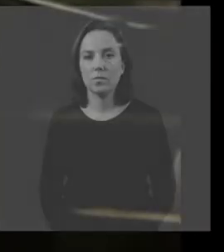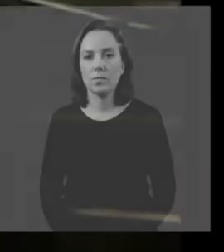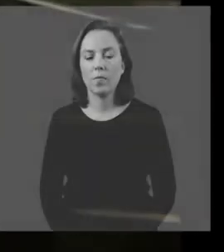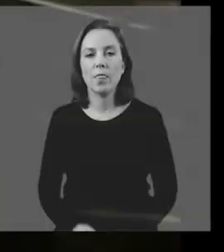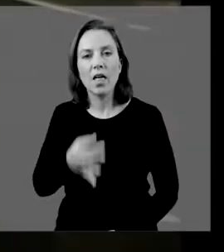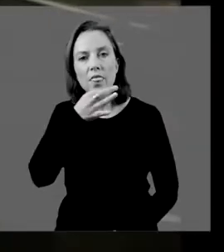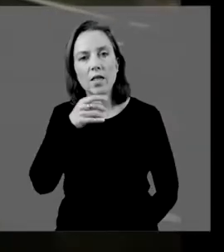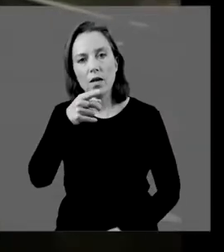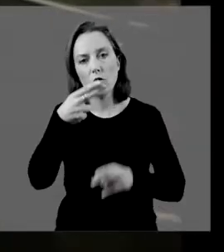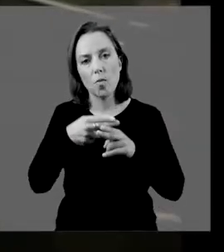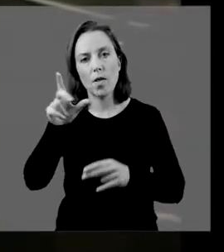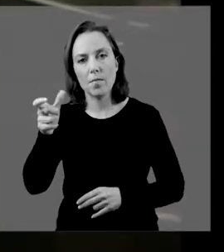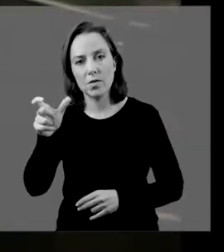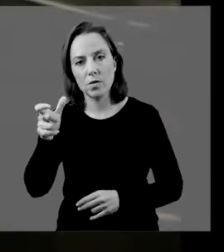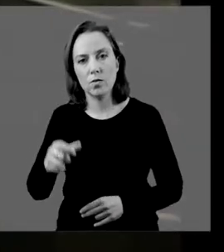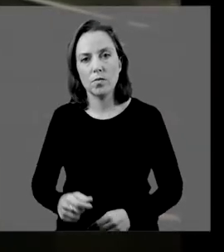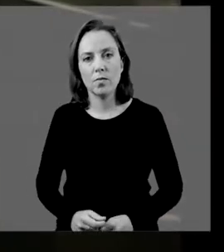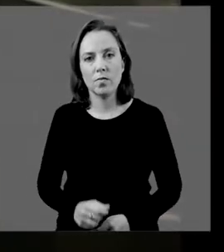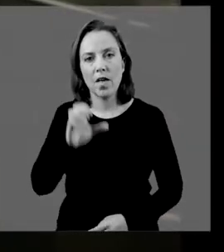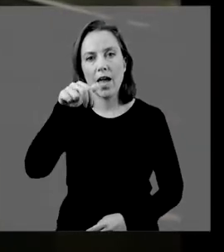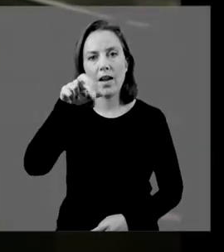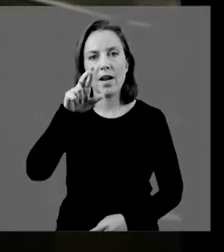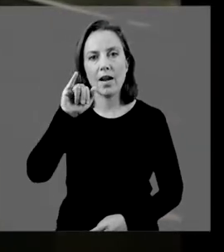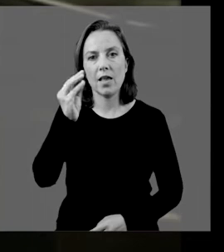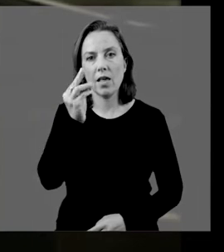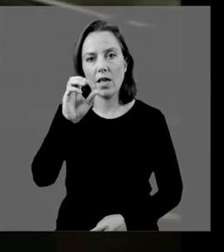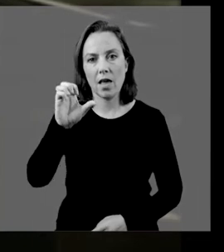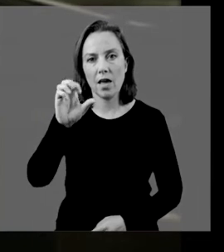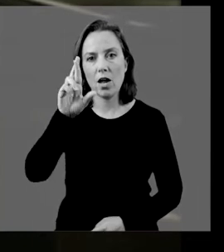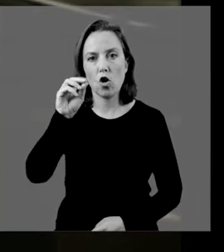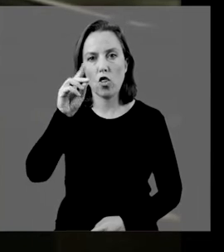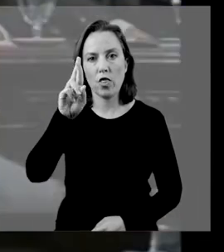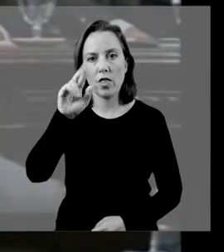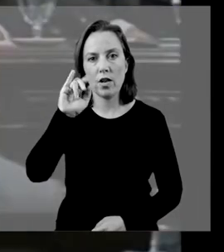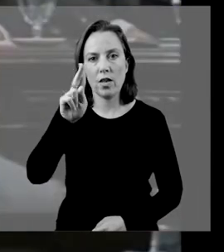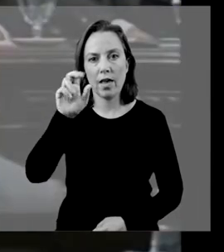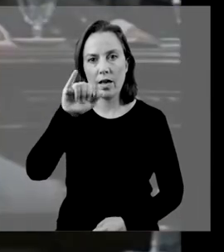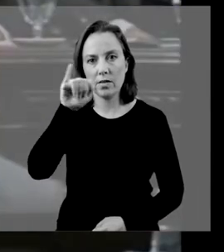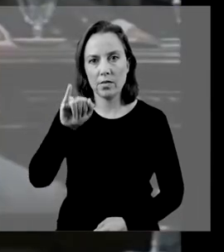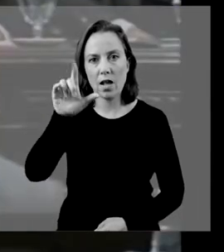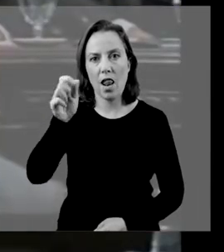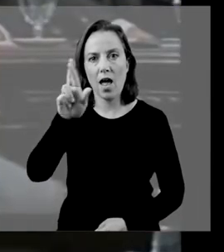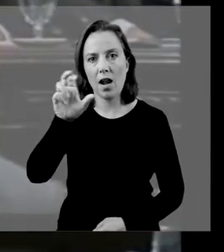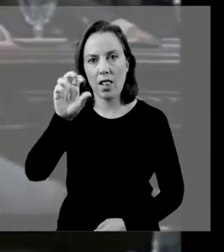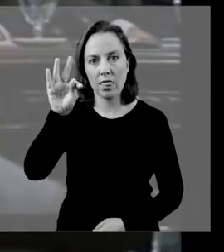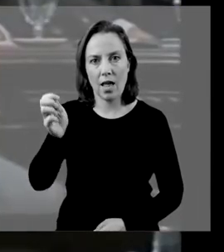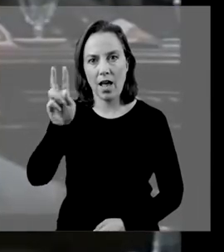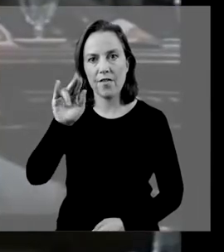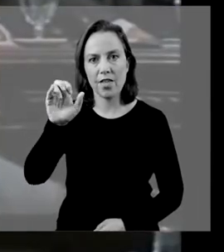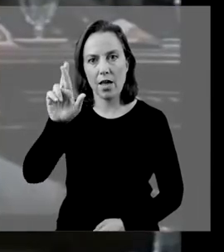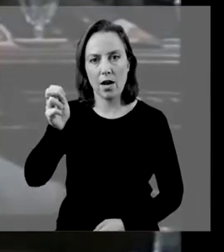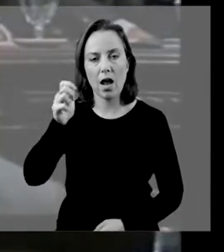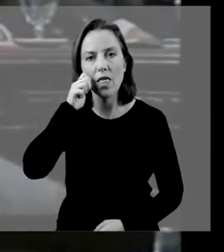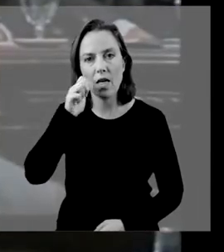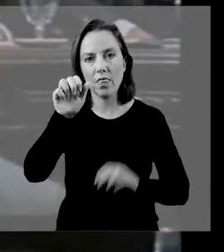Díganos su nombre y apellido. Enrique Rodríguez Larreta Piera. Su edad. 63 años. Su